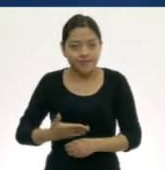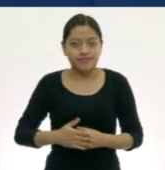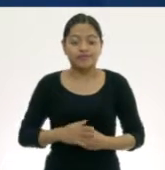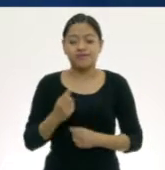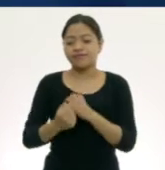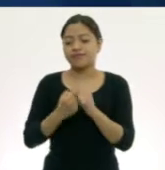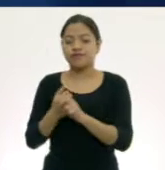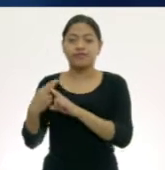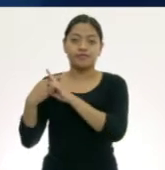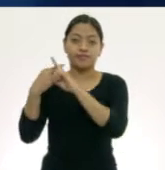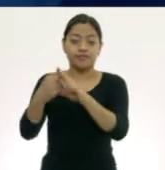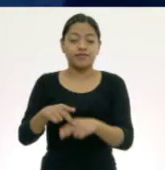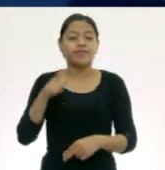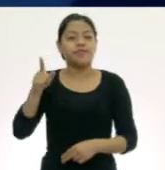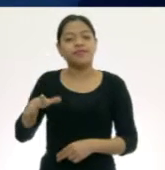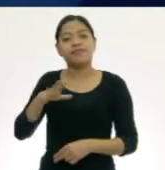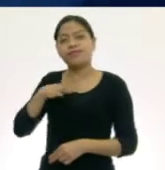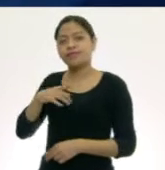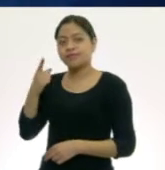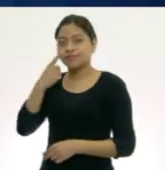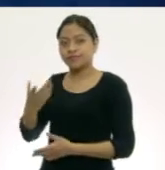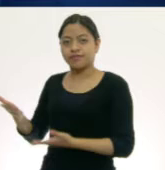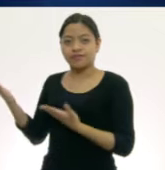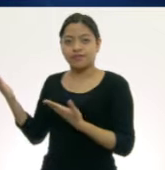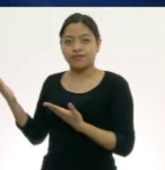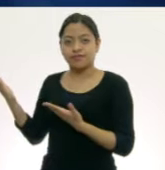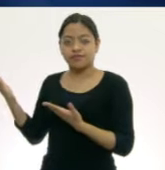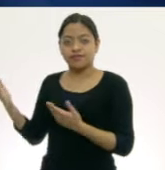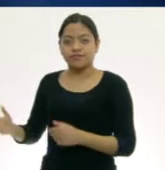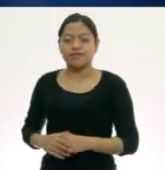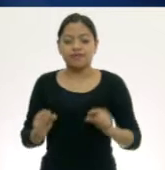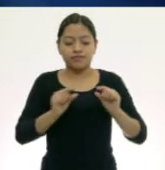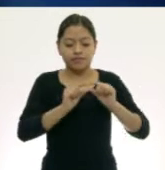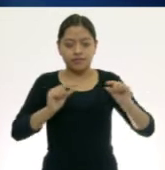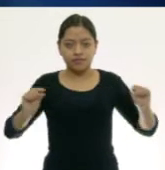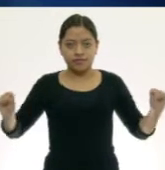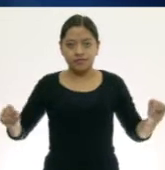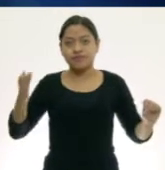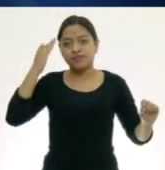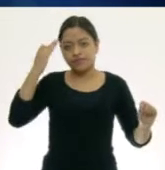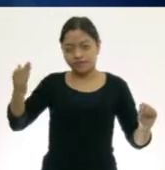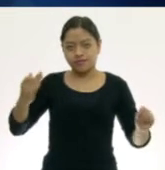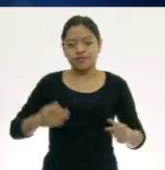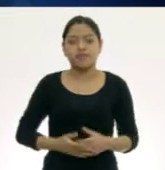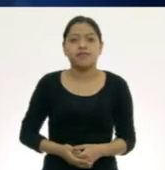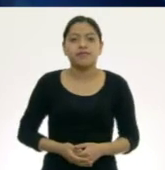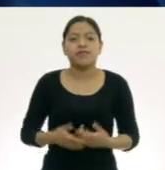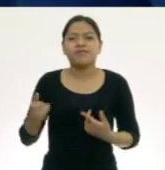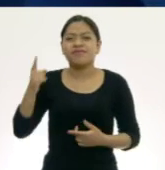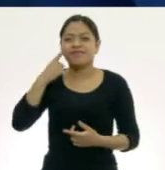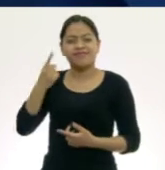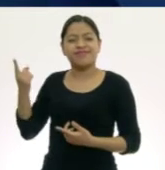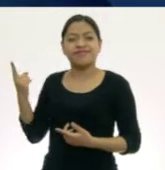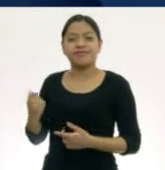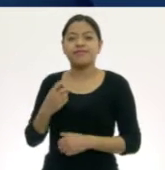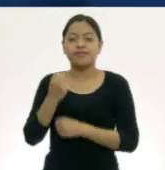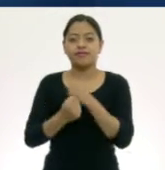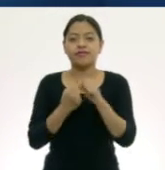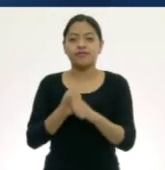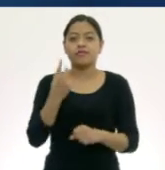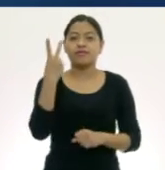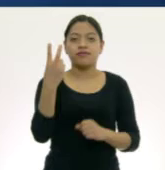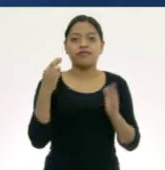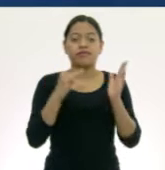transcurre el tiempo. Y ahí tenemos una proyección de una línea del tiempo, María. ¿Sí? Y si te fijas, ahí puse el año